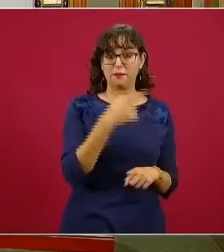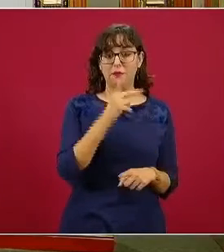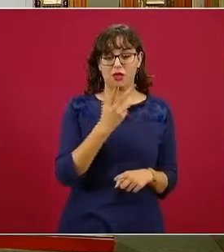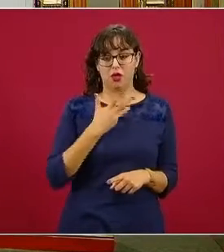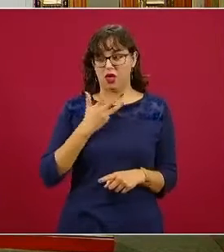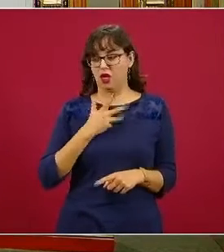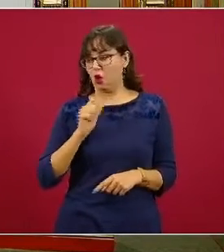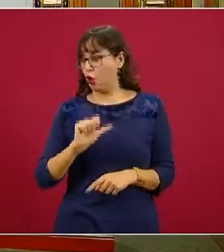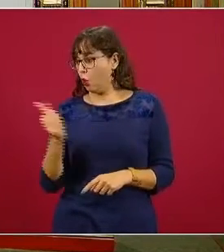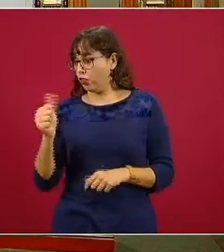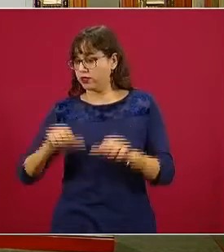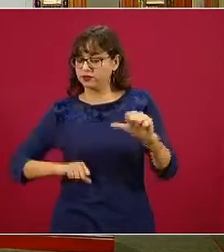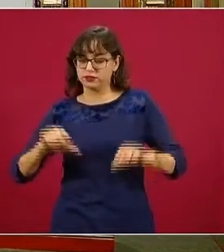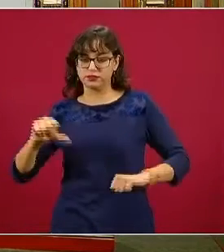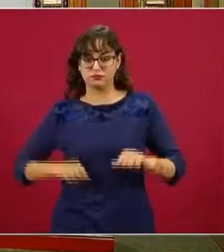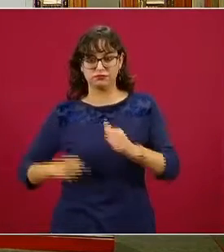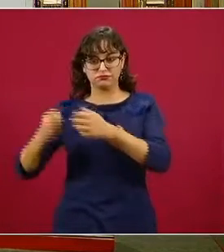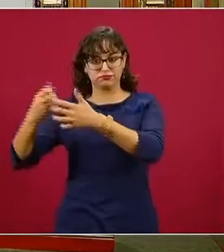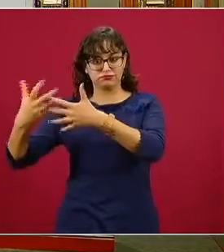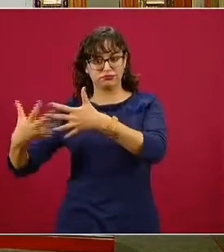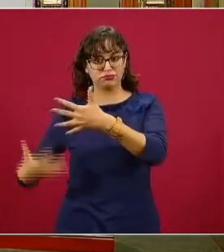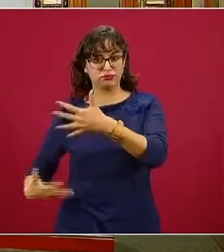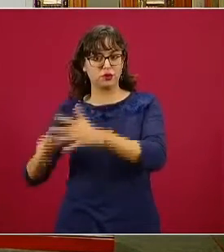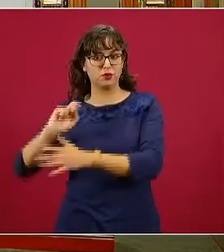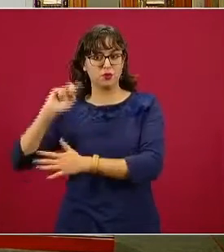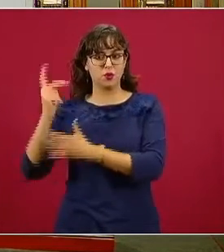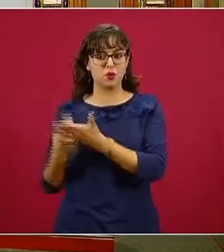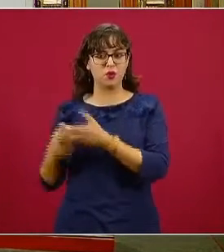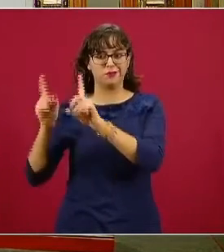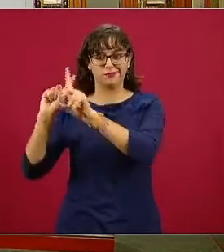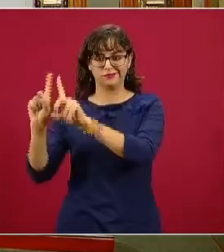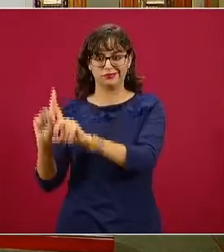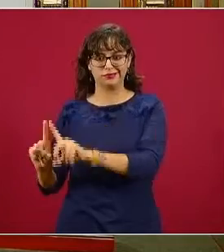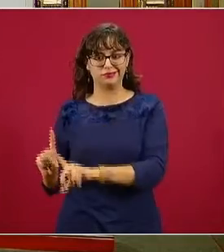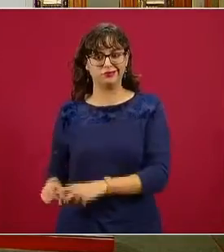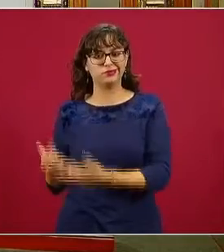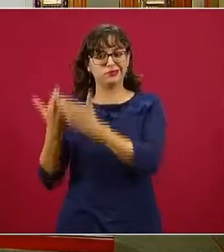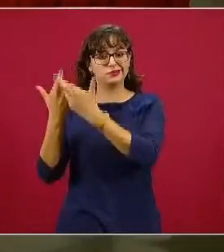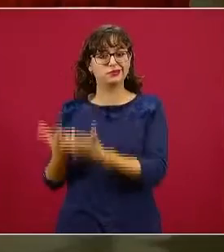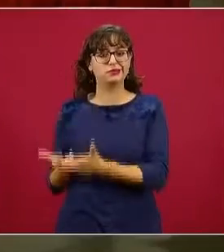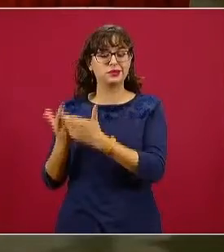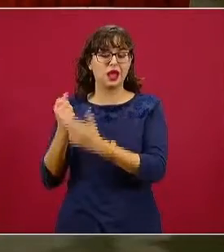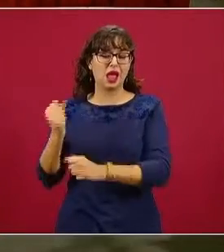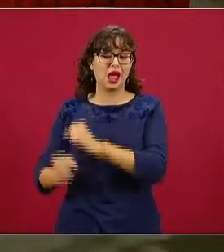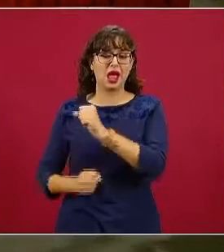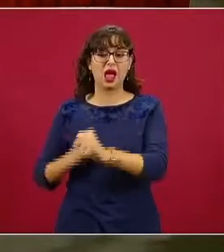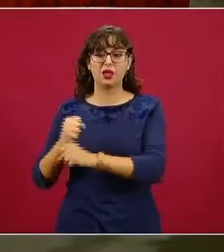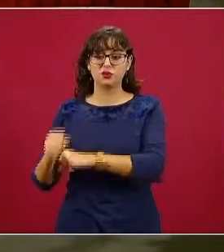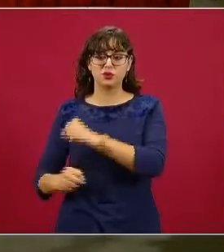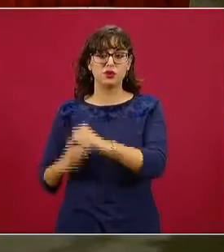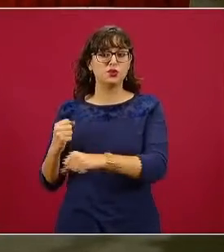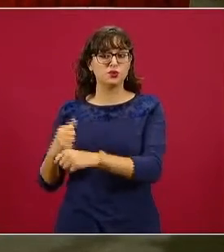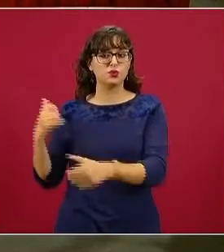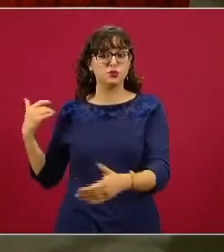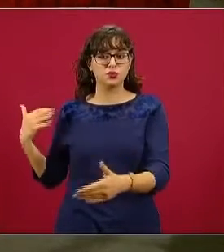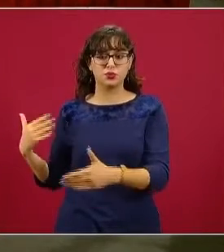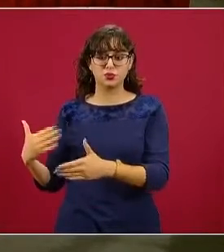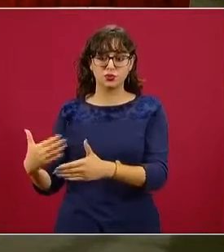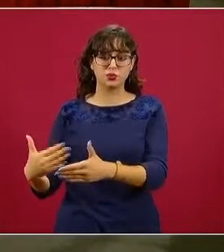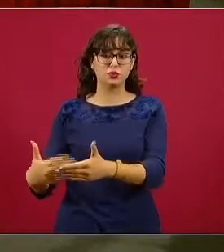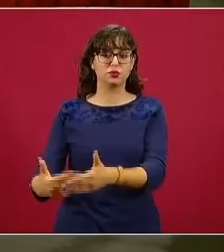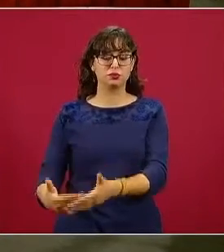tiene un vasto universo de programas nacionales de salud pública que a lo largo del año van teniendo una aplicación